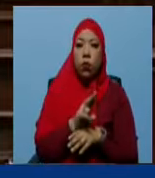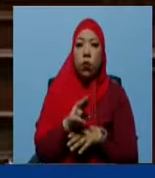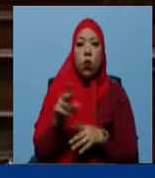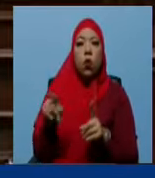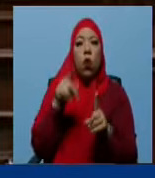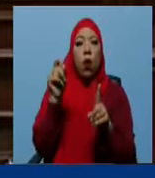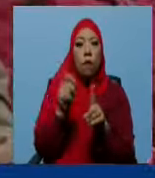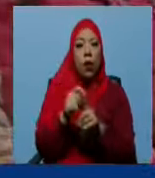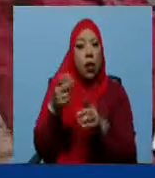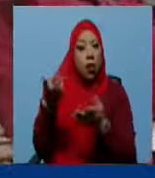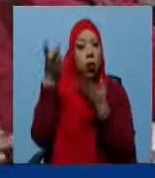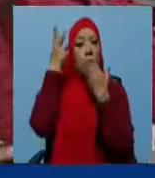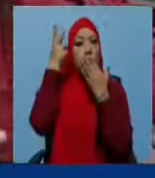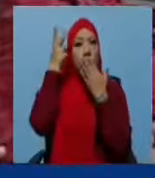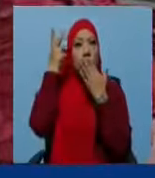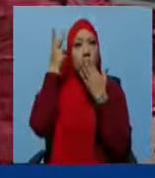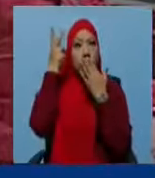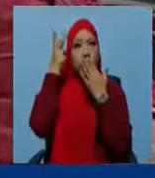espíritu de Guaycaipuro.